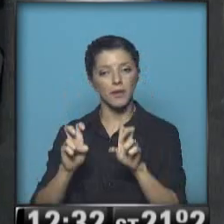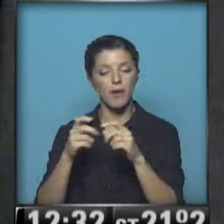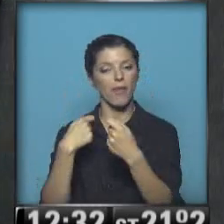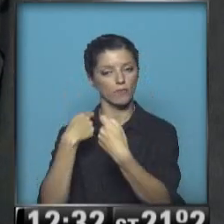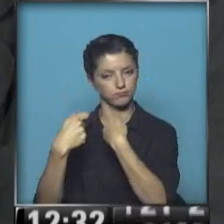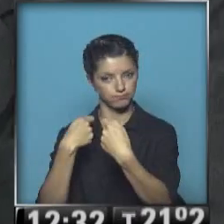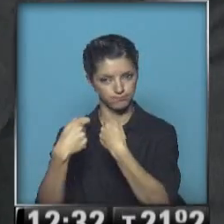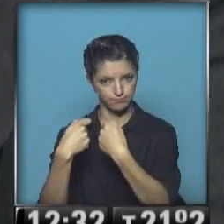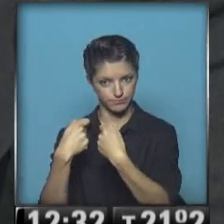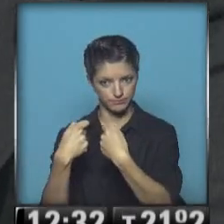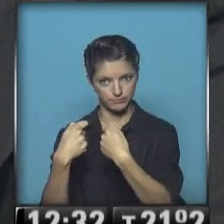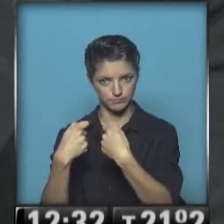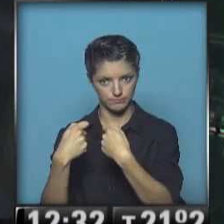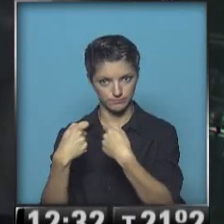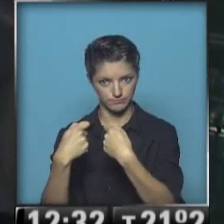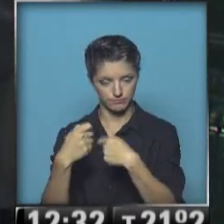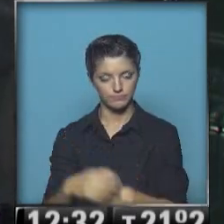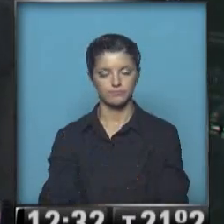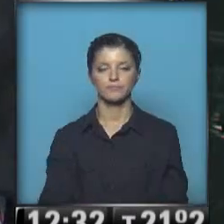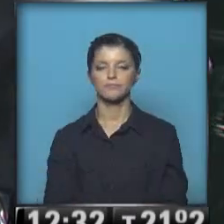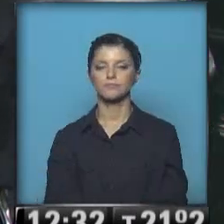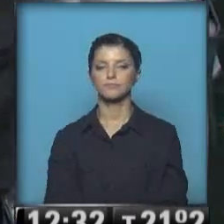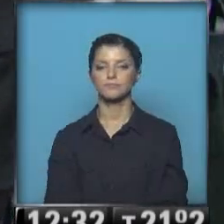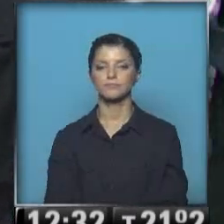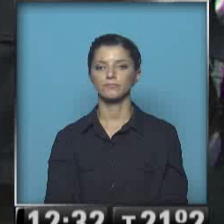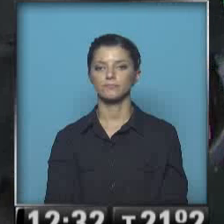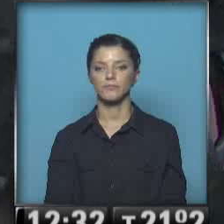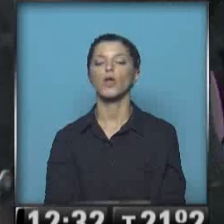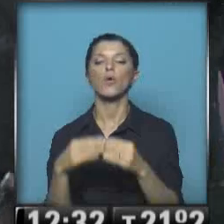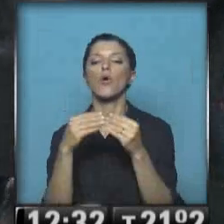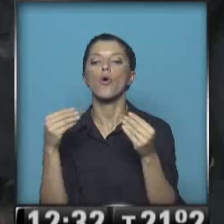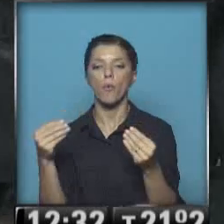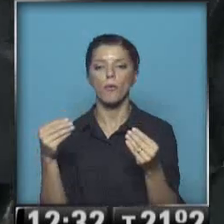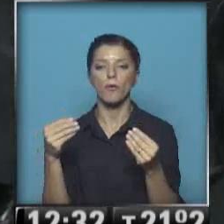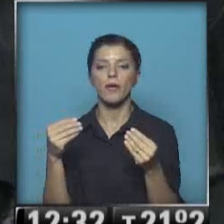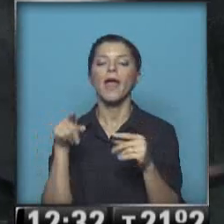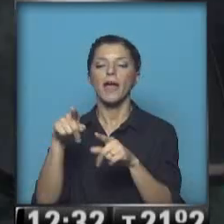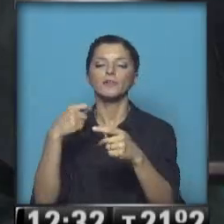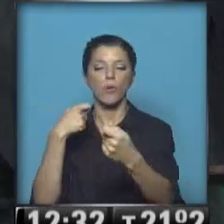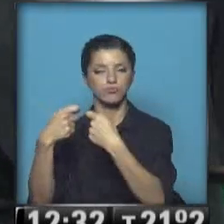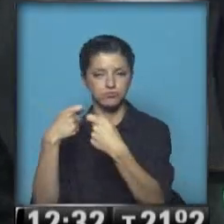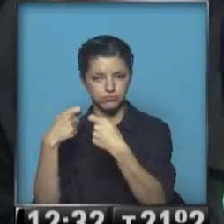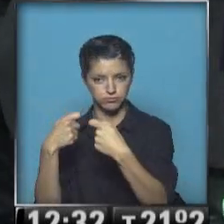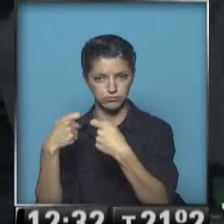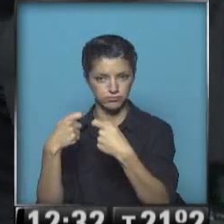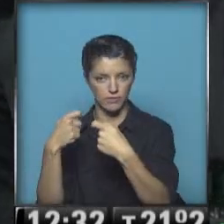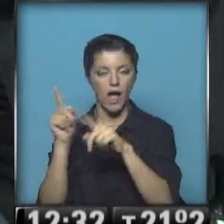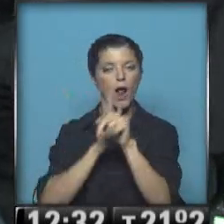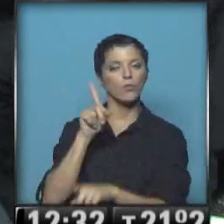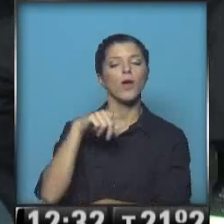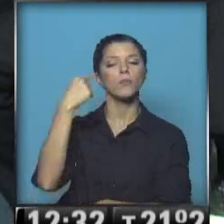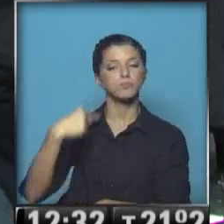negocios que hay detrás de esto y cómo se eh vehiculizan podríamos decir algunos recursos